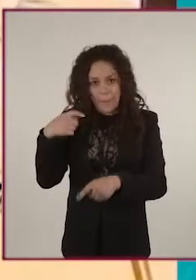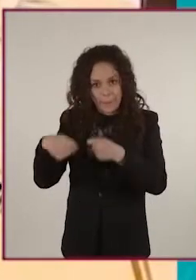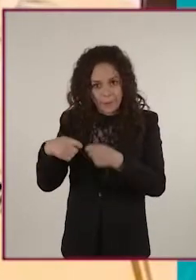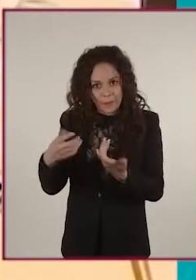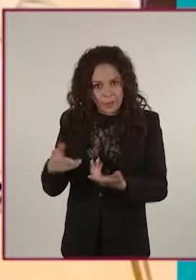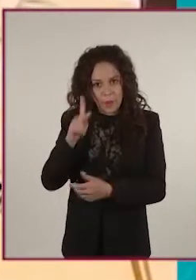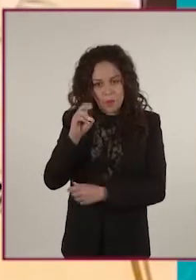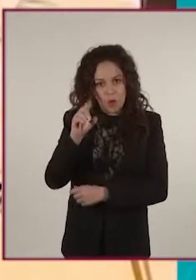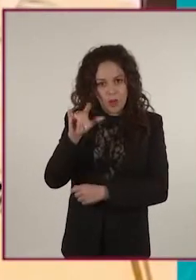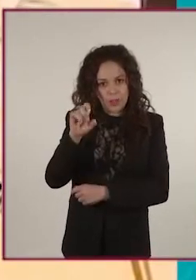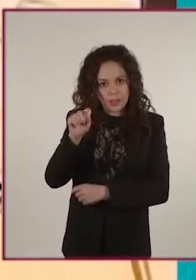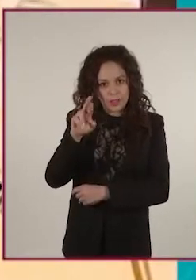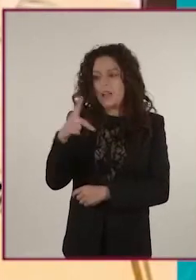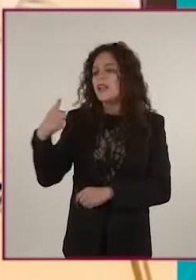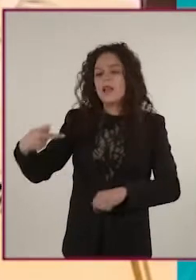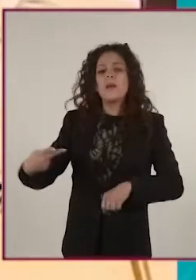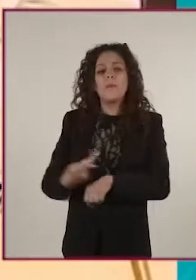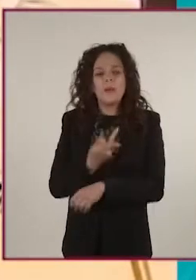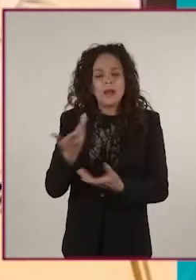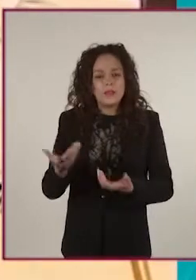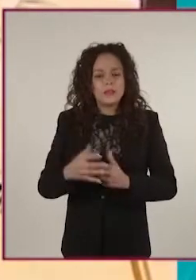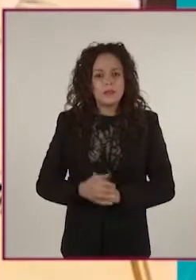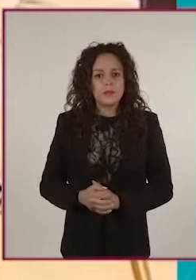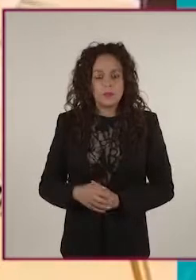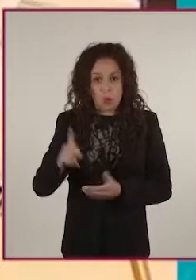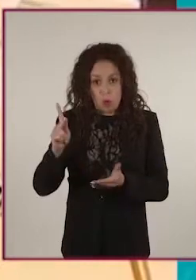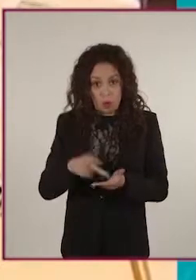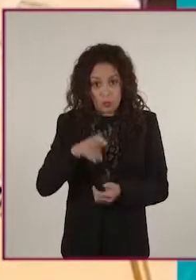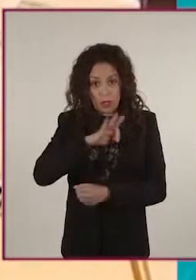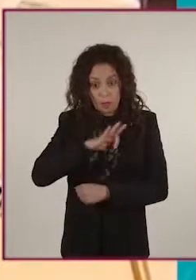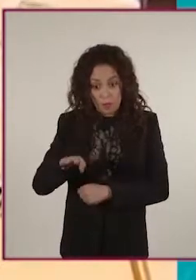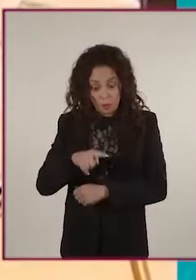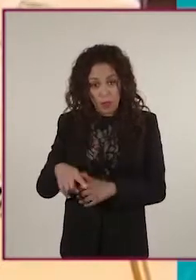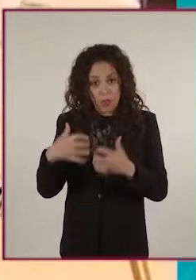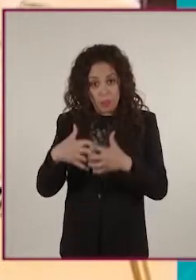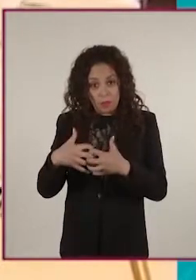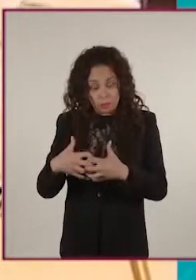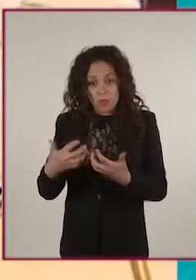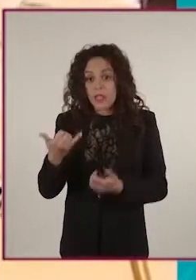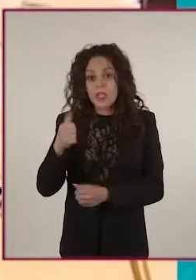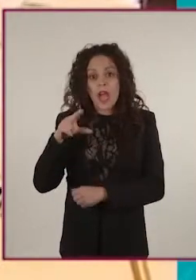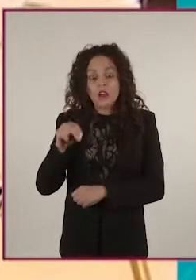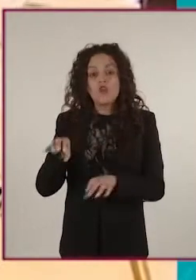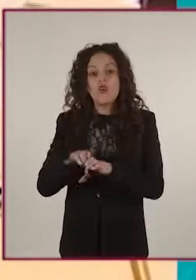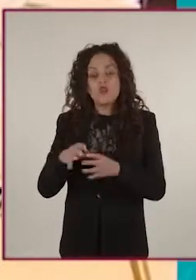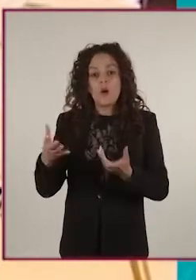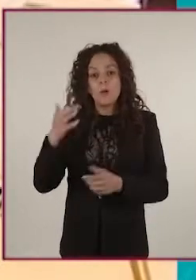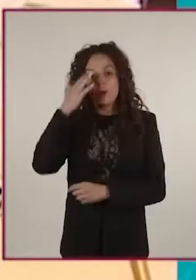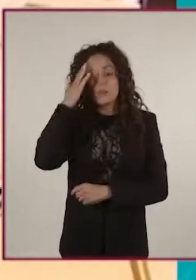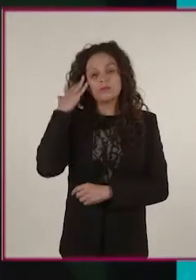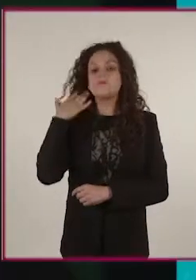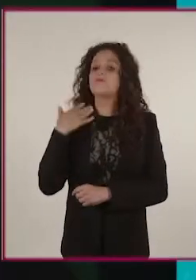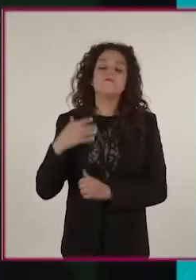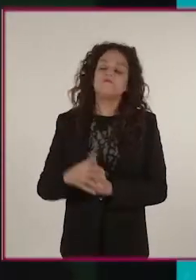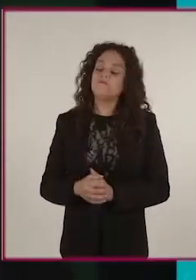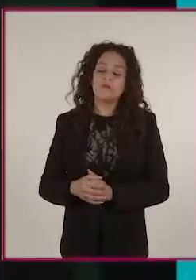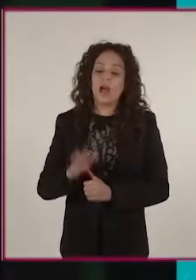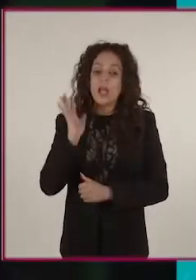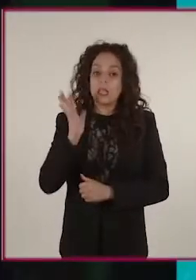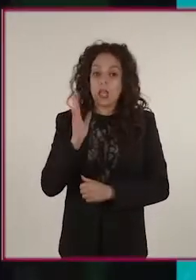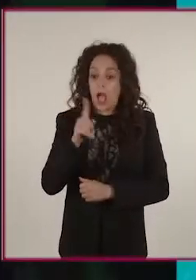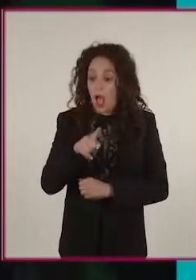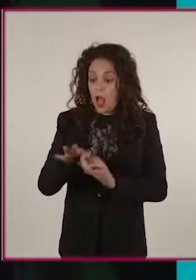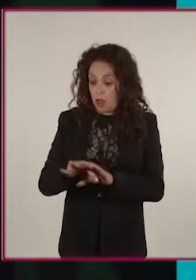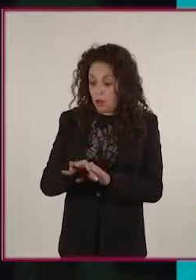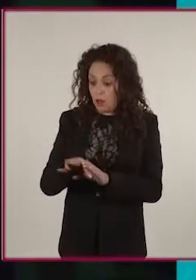el poliéster? ¿Qué pasa con ellas? ¿Pueden volver a producir? ¿Las utilizan? No. La bacteria la tenemos que crecer una vez que ya se